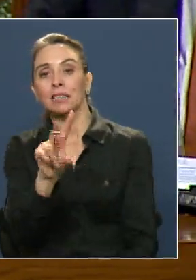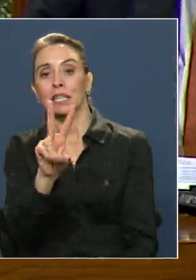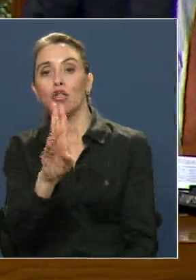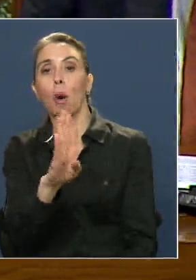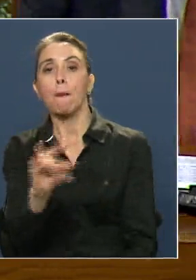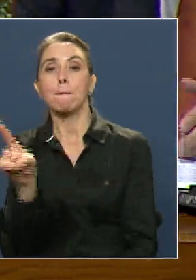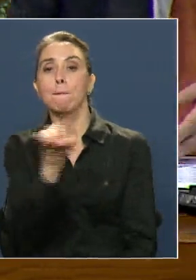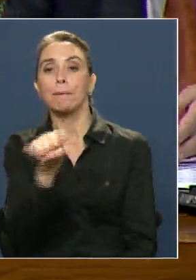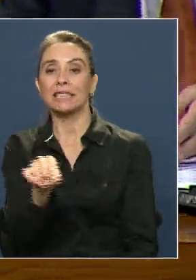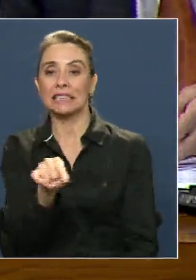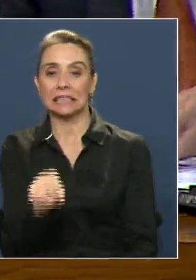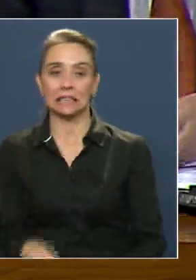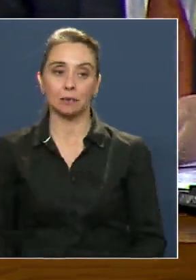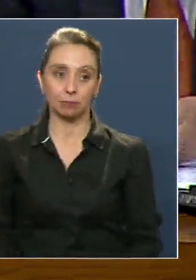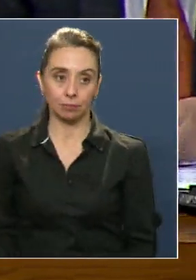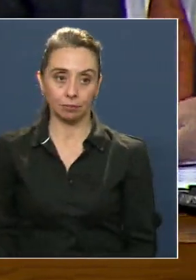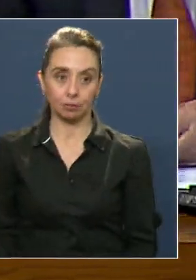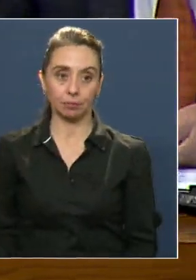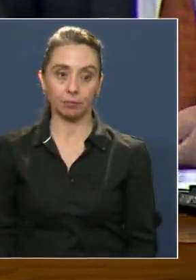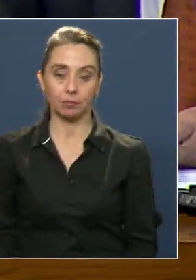bis.